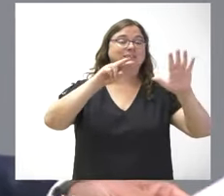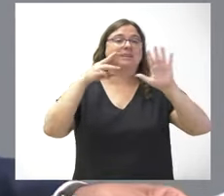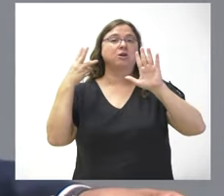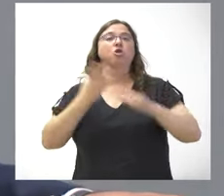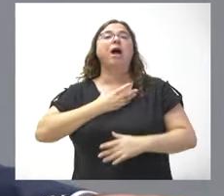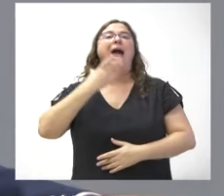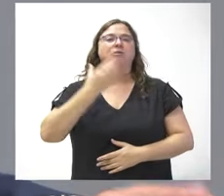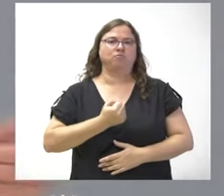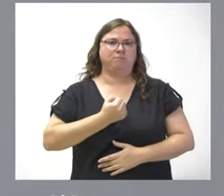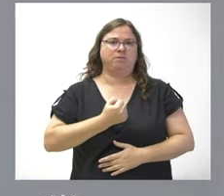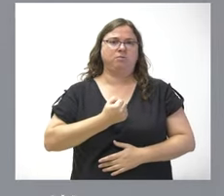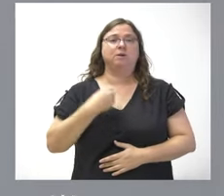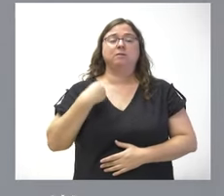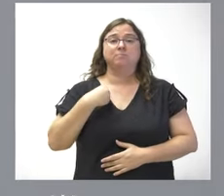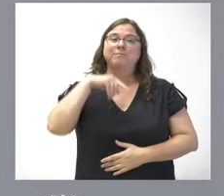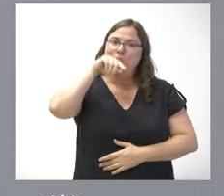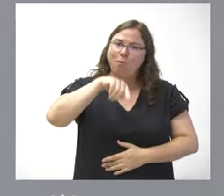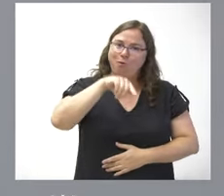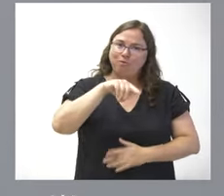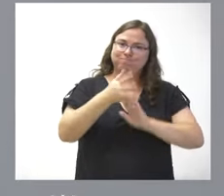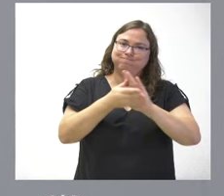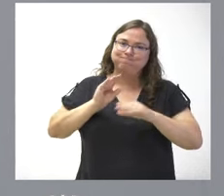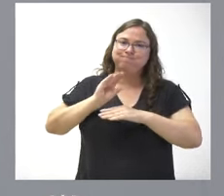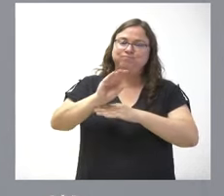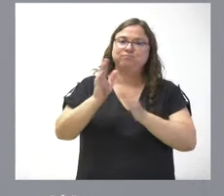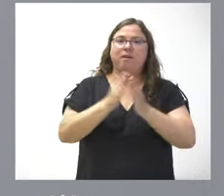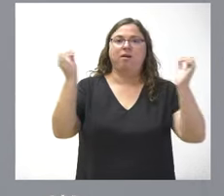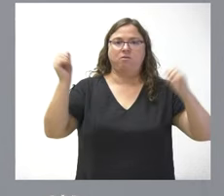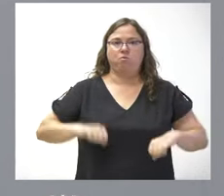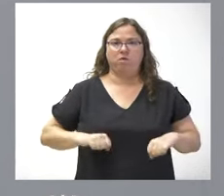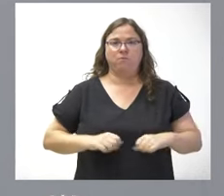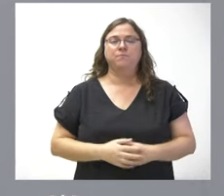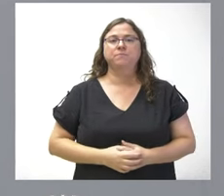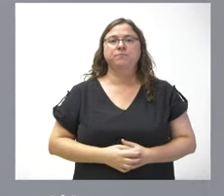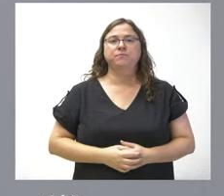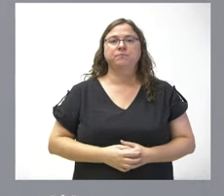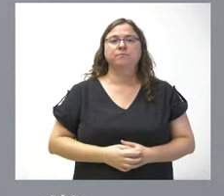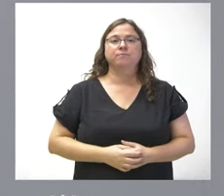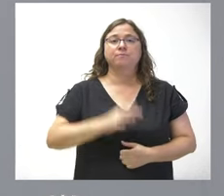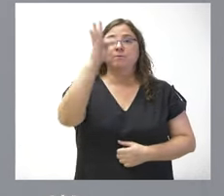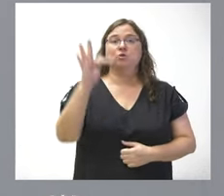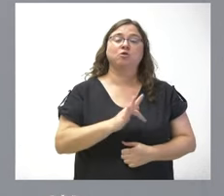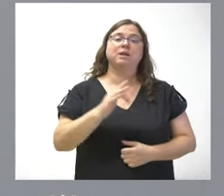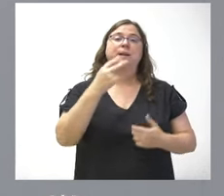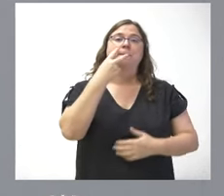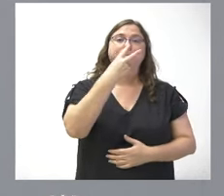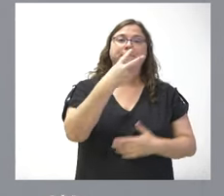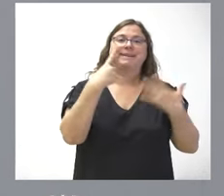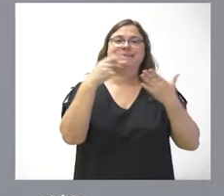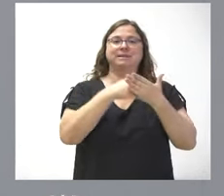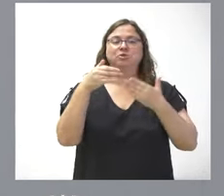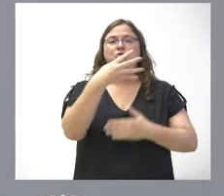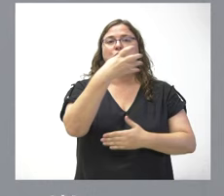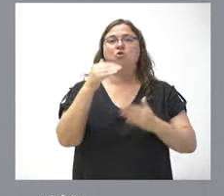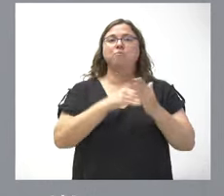ayuntamientos que es la parte que hoy nos ocupa en este acuerdo En definitiva 26,400